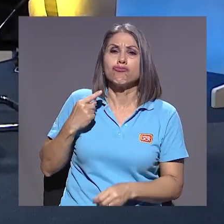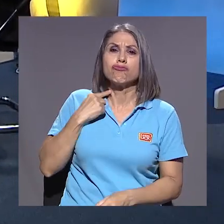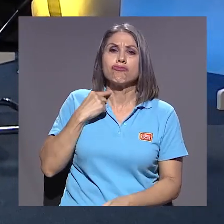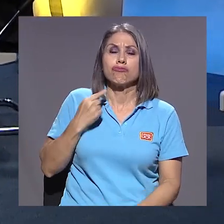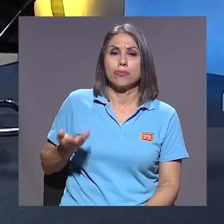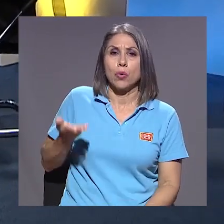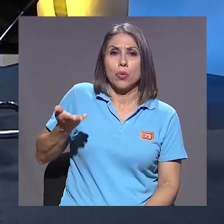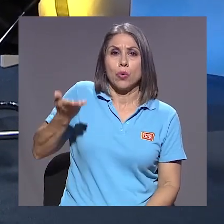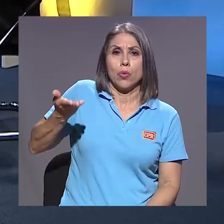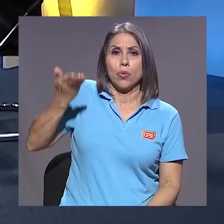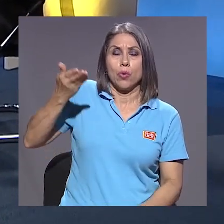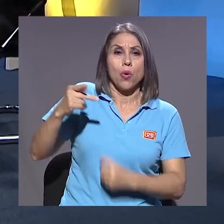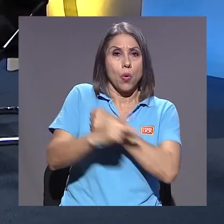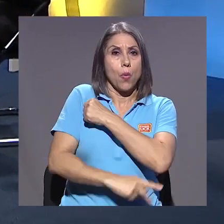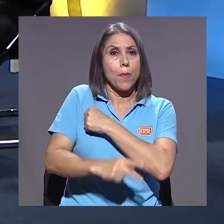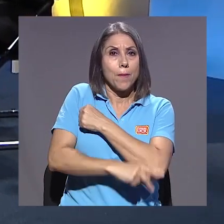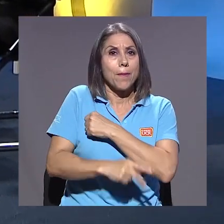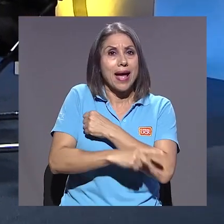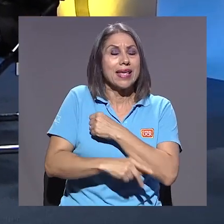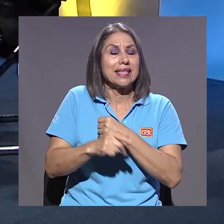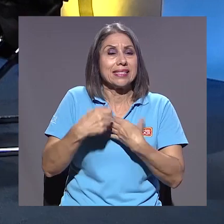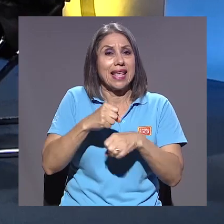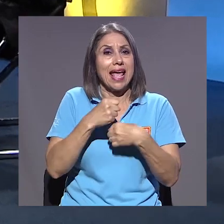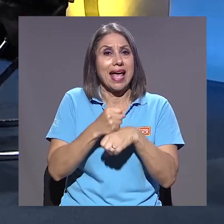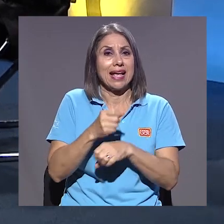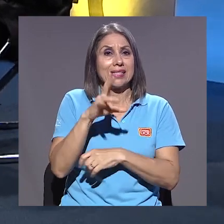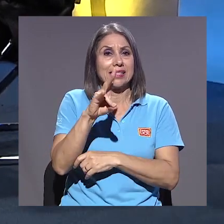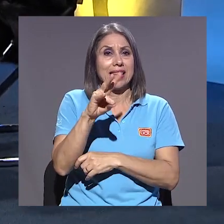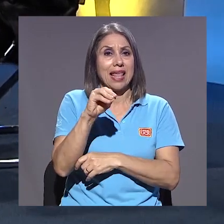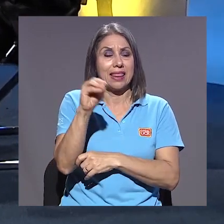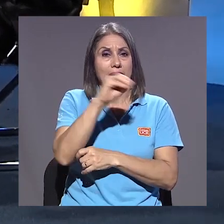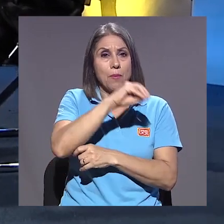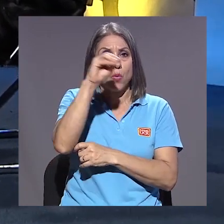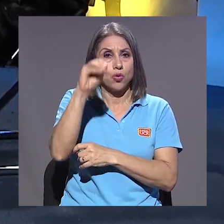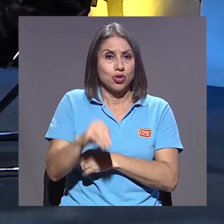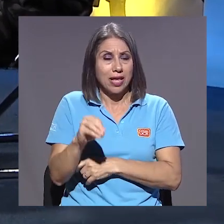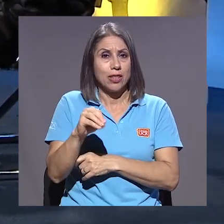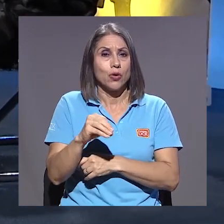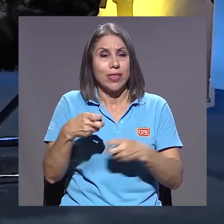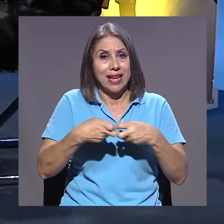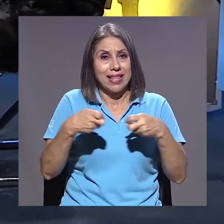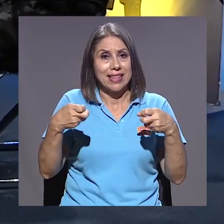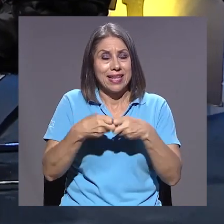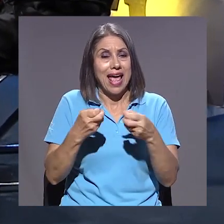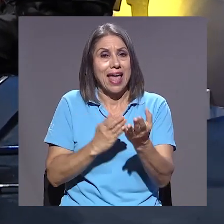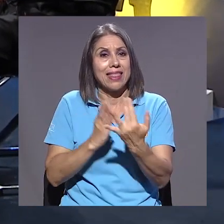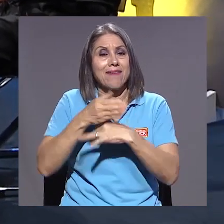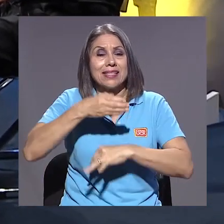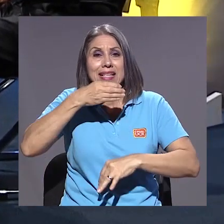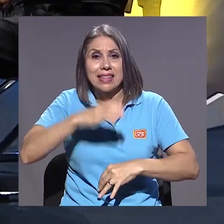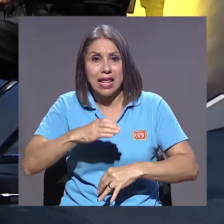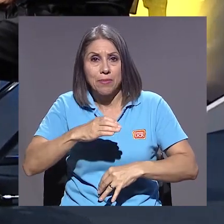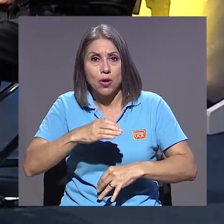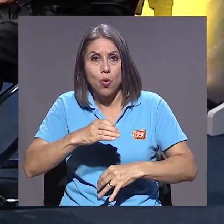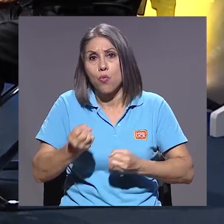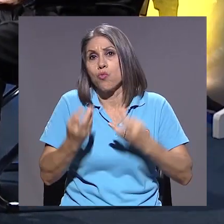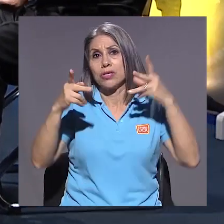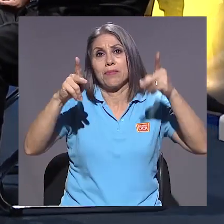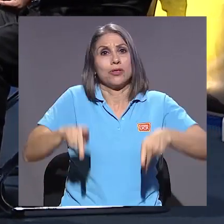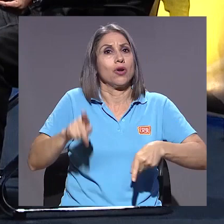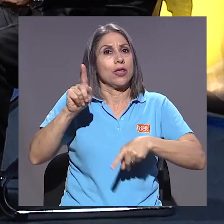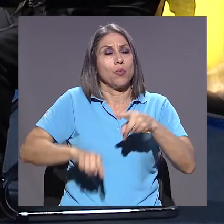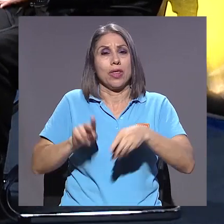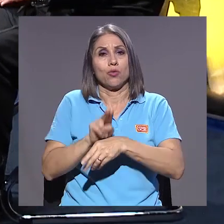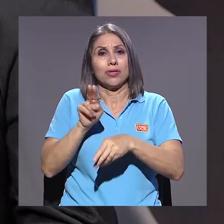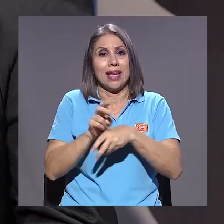estructura de generación de 80, 70% de térmico, mucha de la población no pueda usar la electricidad porque se les vuelve